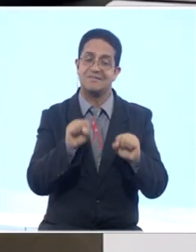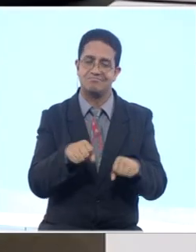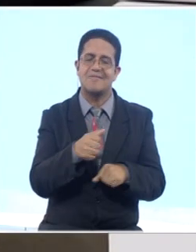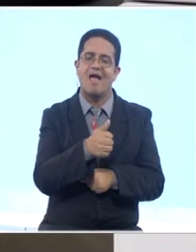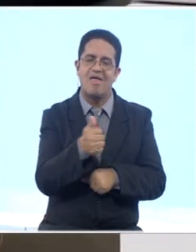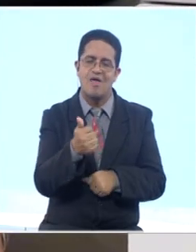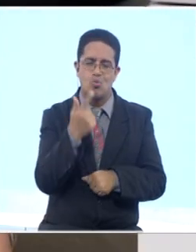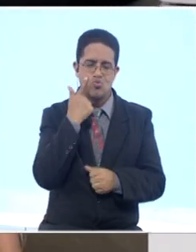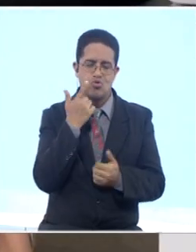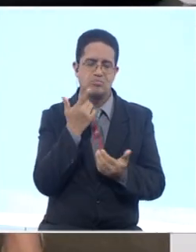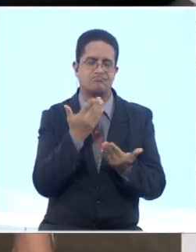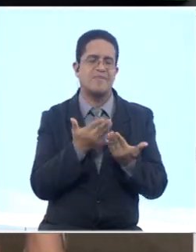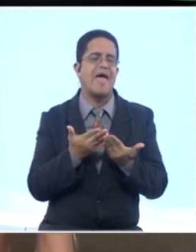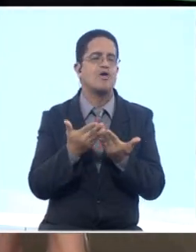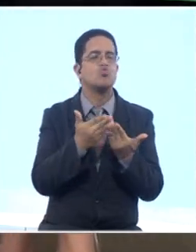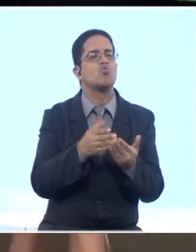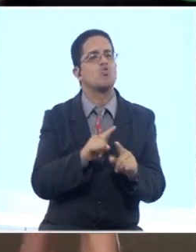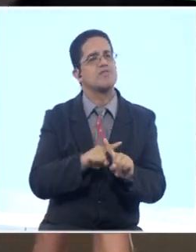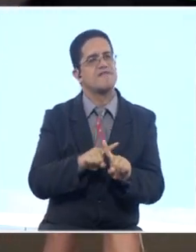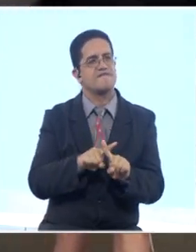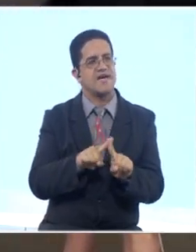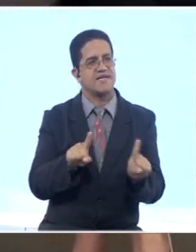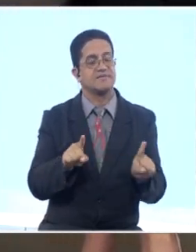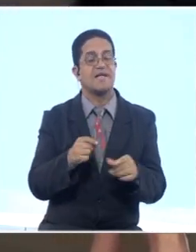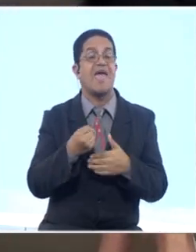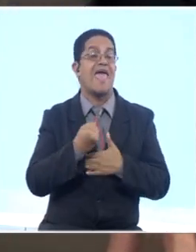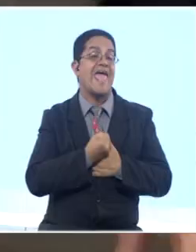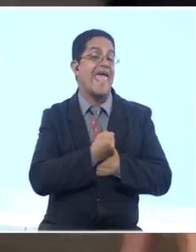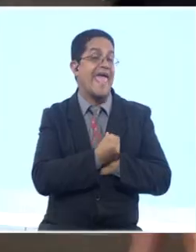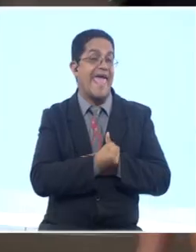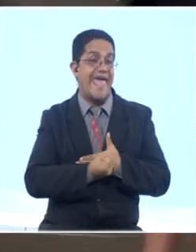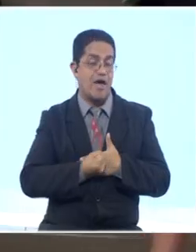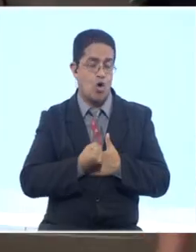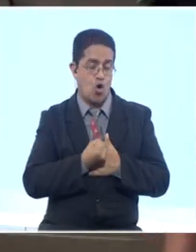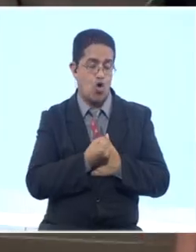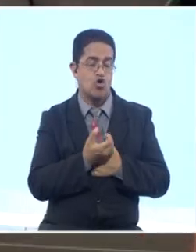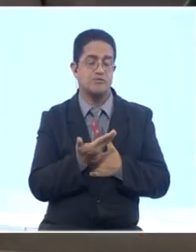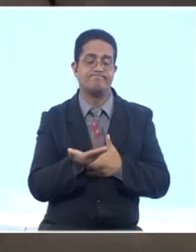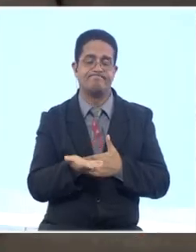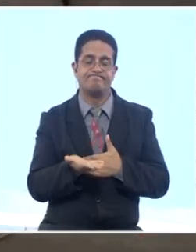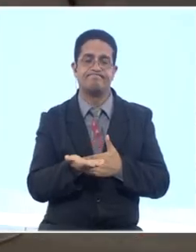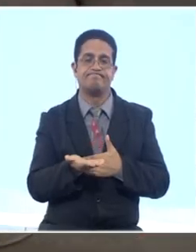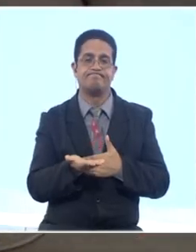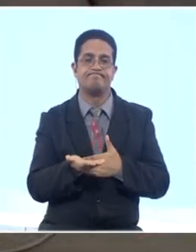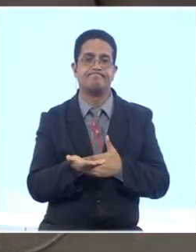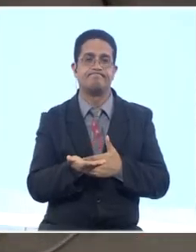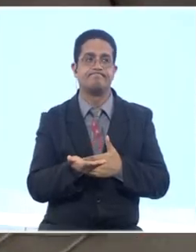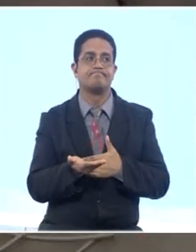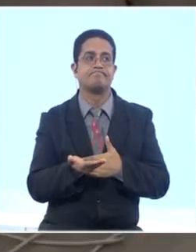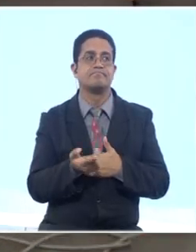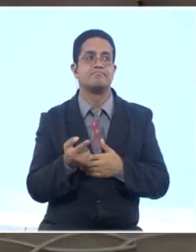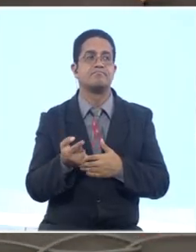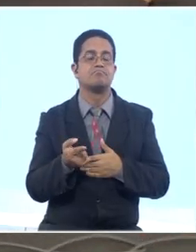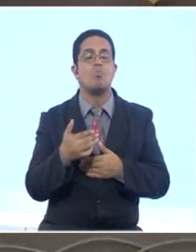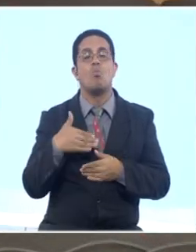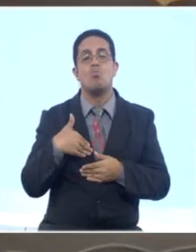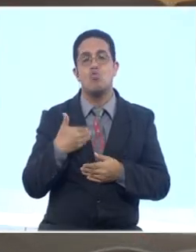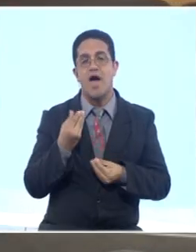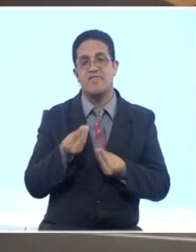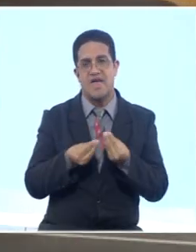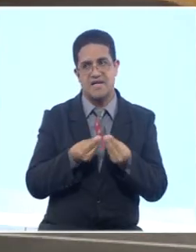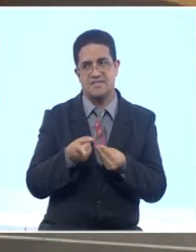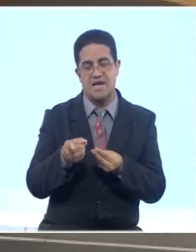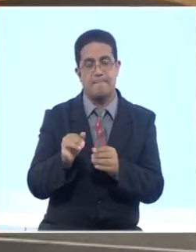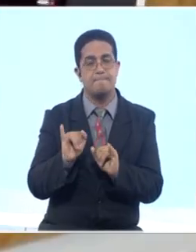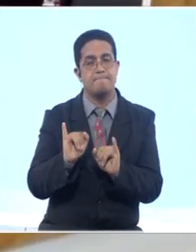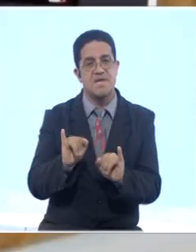indicación y tiene sus beneficios. O sea, el eco, el beneficio es que es portable, lo podemos hacer en el